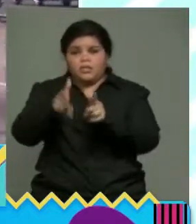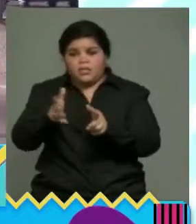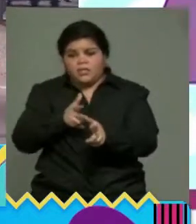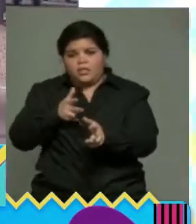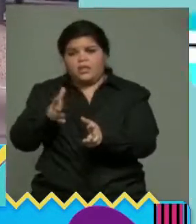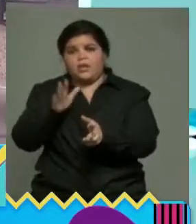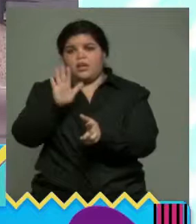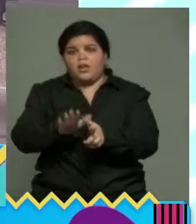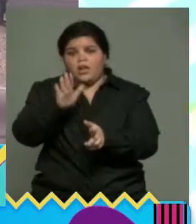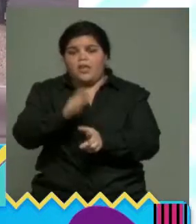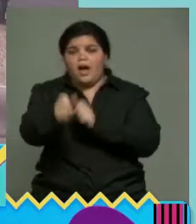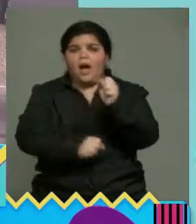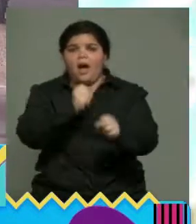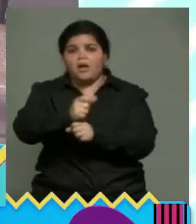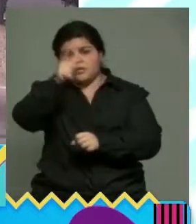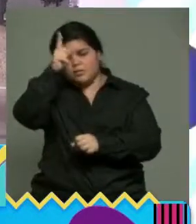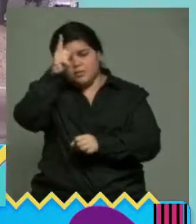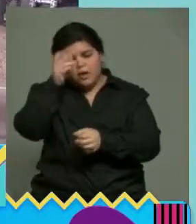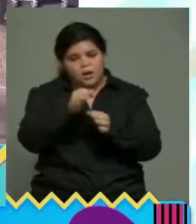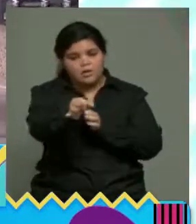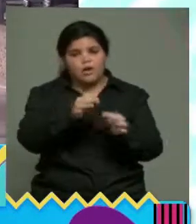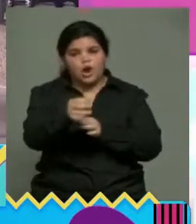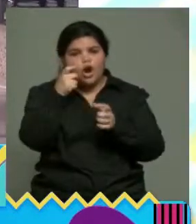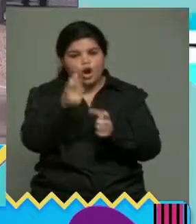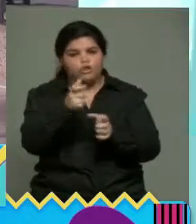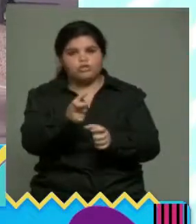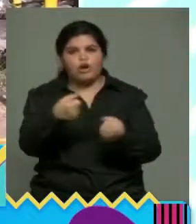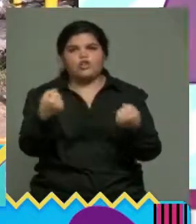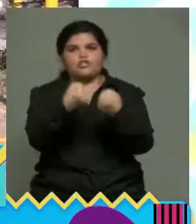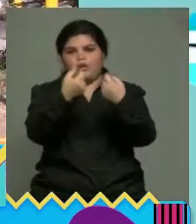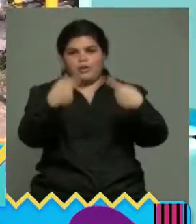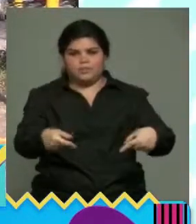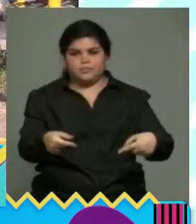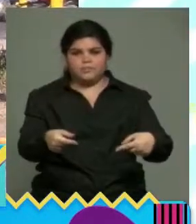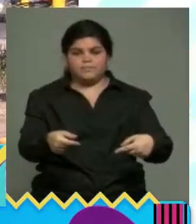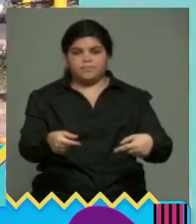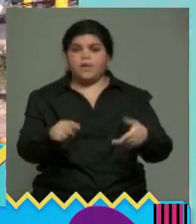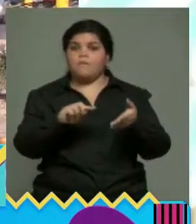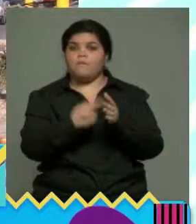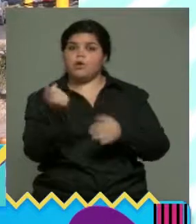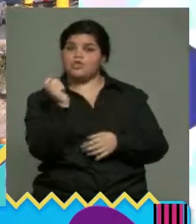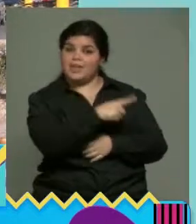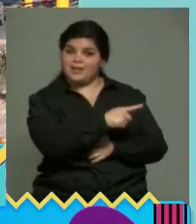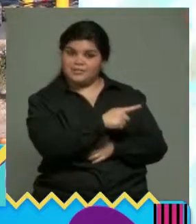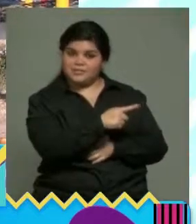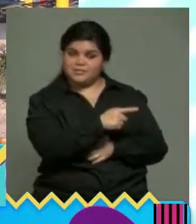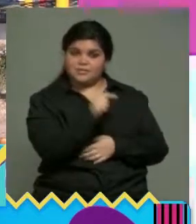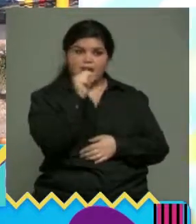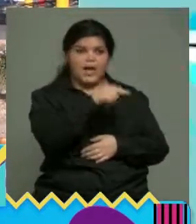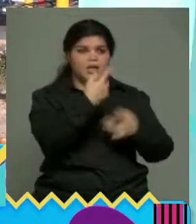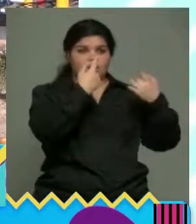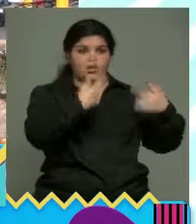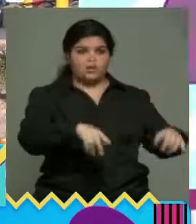de seguridad vial y hace las pericias correspondientes. En Buenos Aires, lo que de uso de costumbre mal